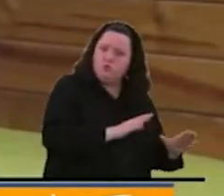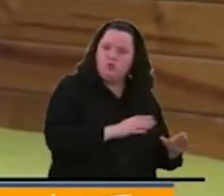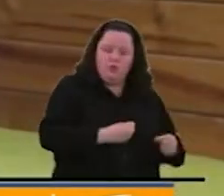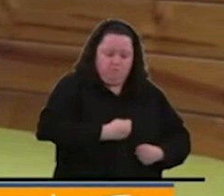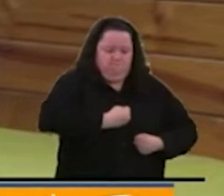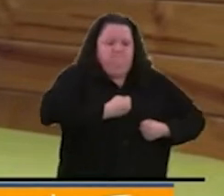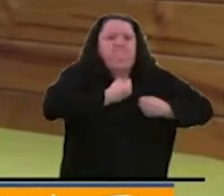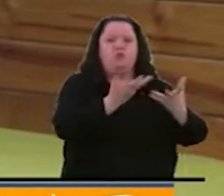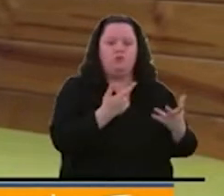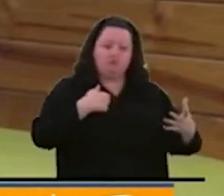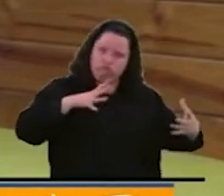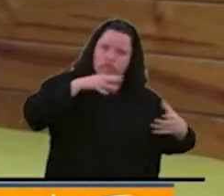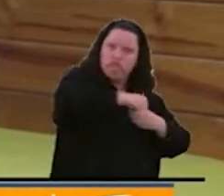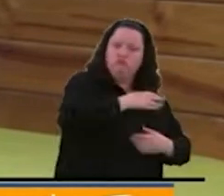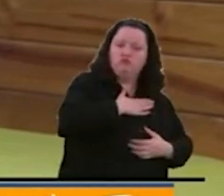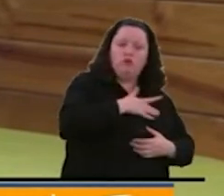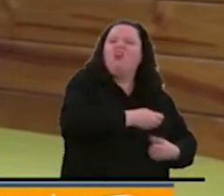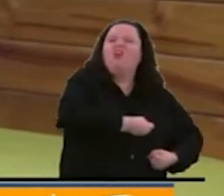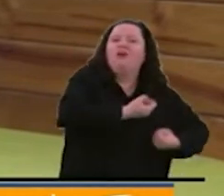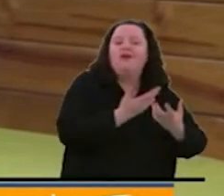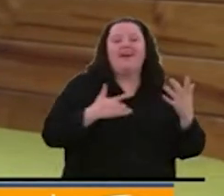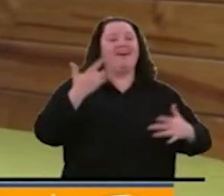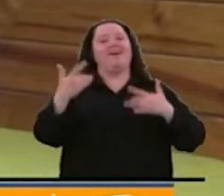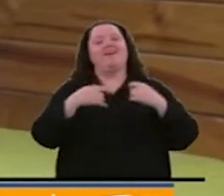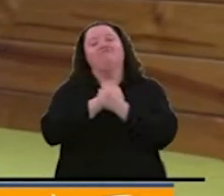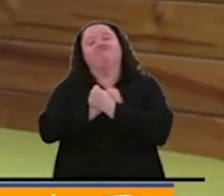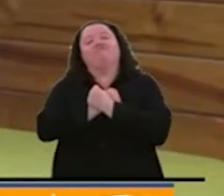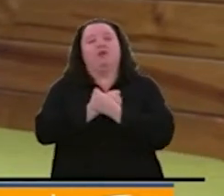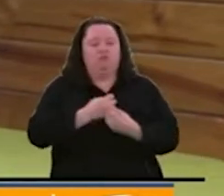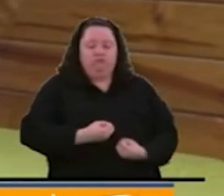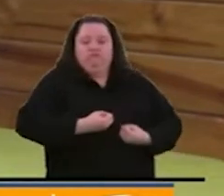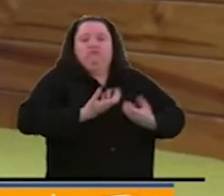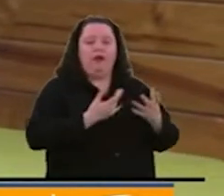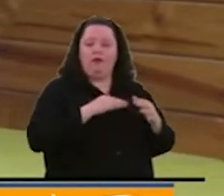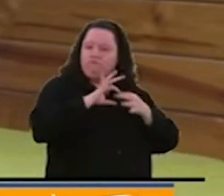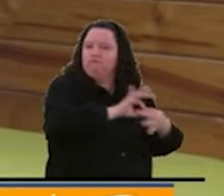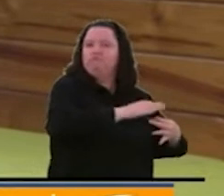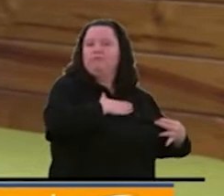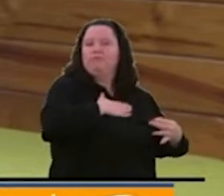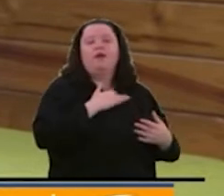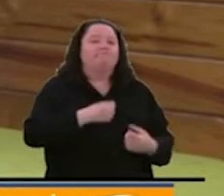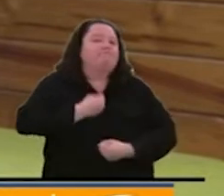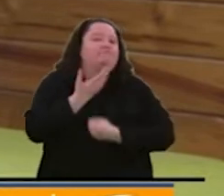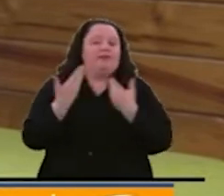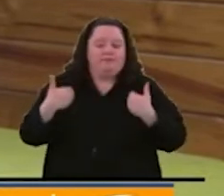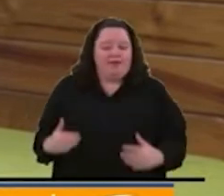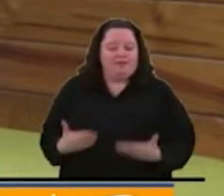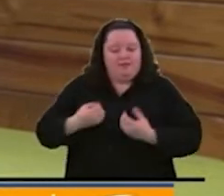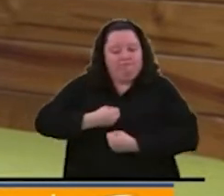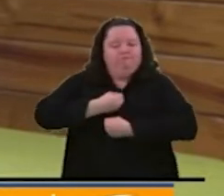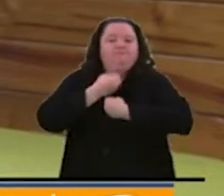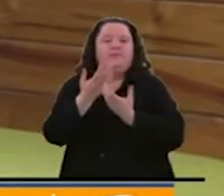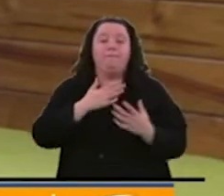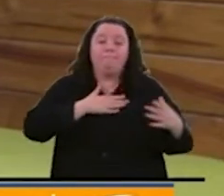tiene una expresión y su expresión es de alegría y de amor, así que siempre trato de expresar lo que soy,